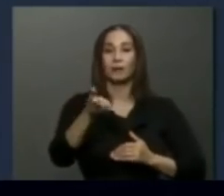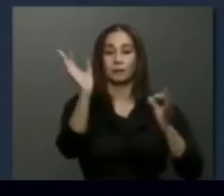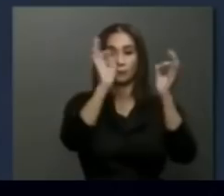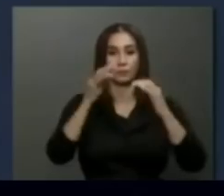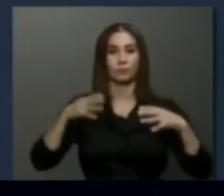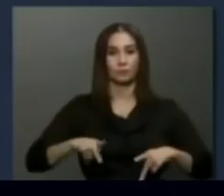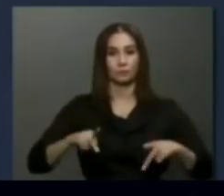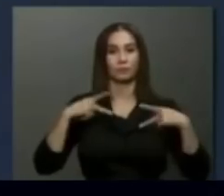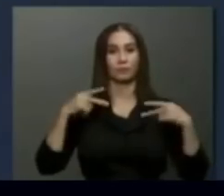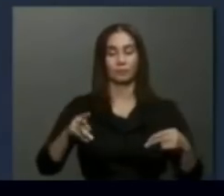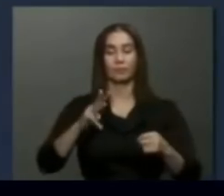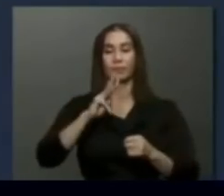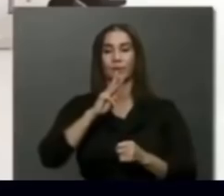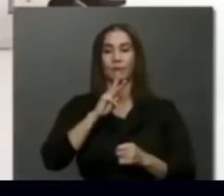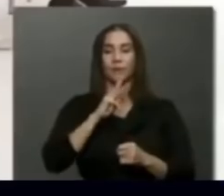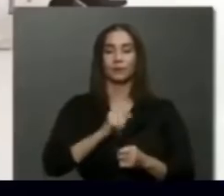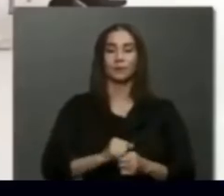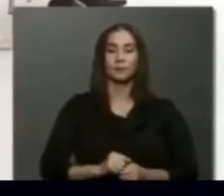vida y el agua